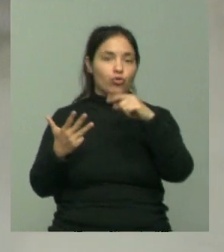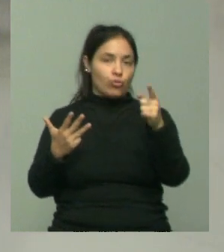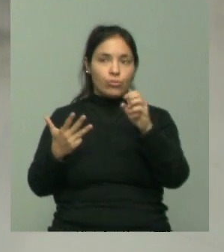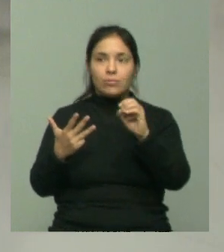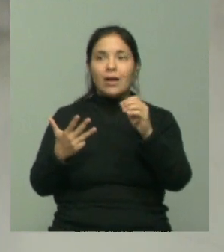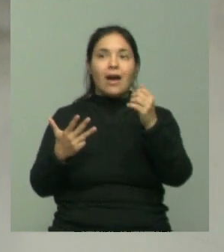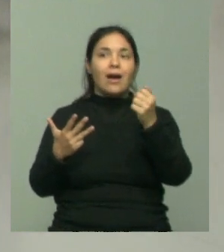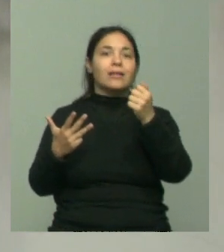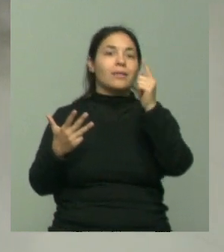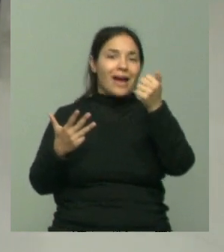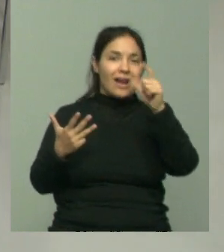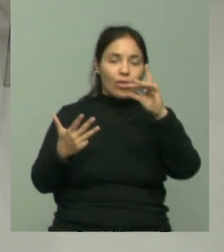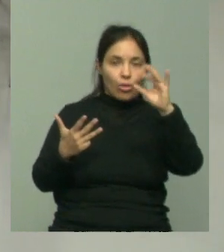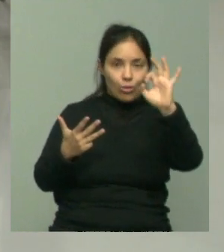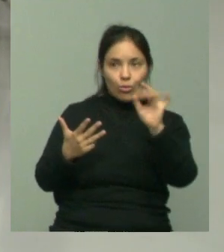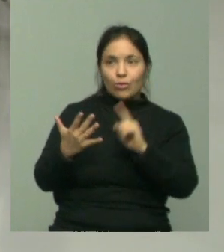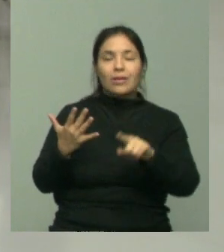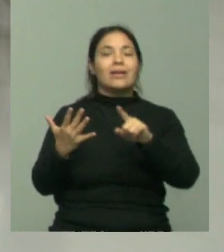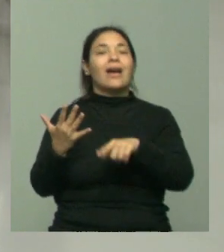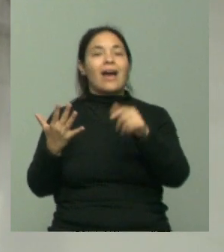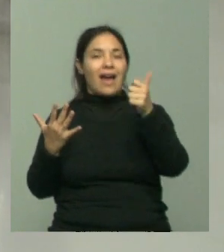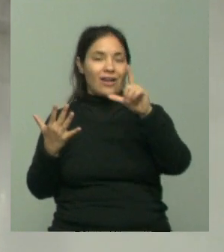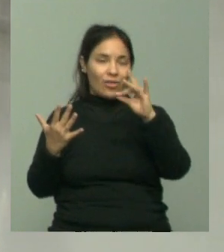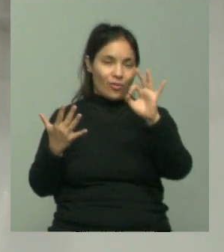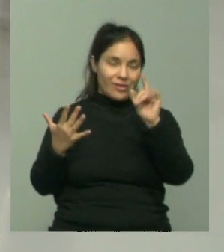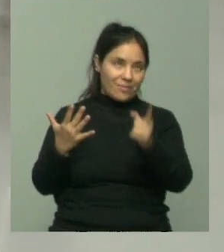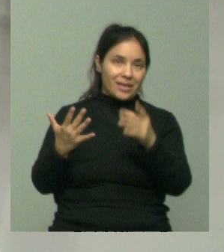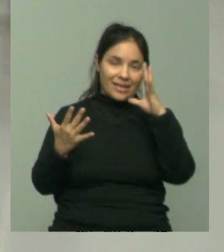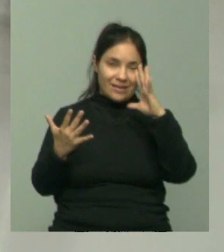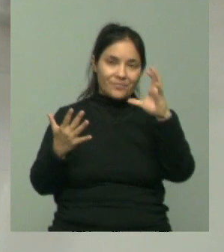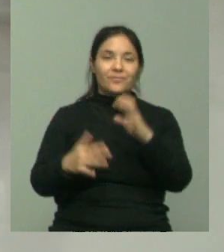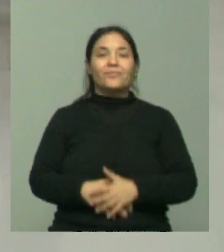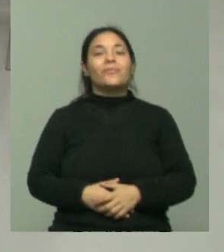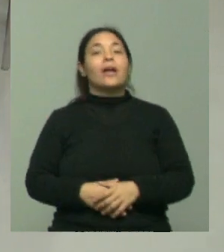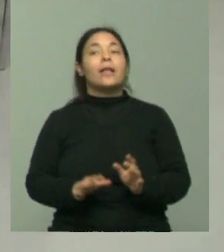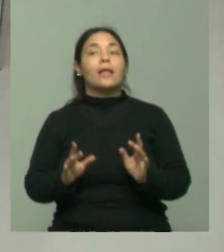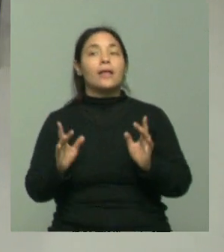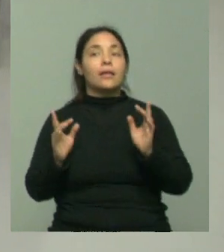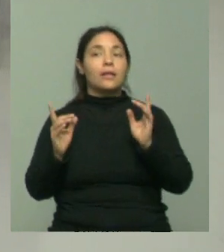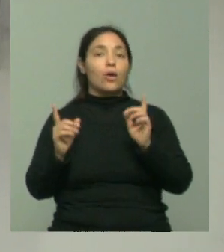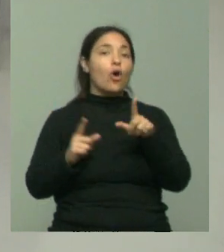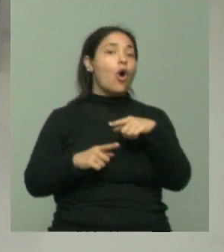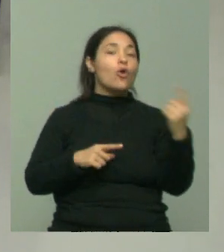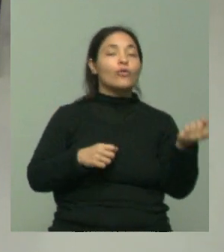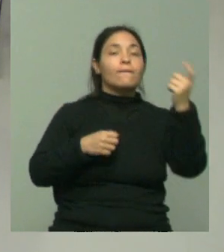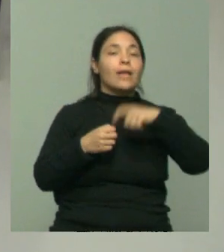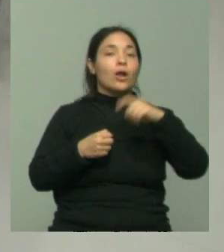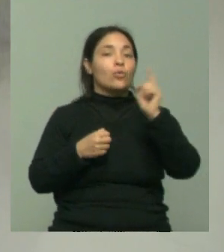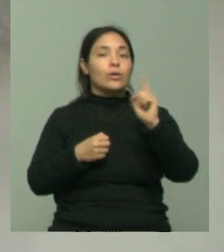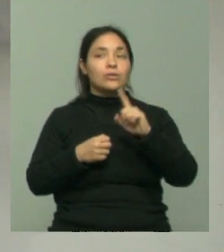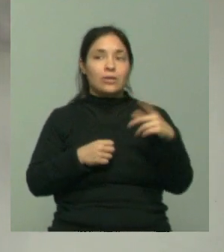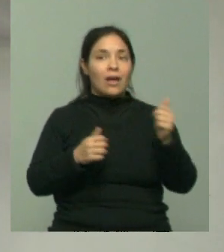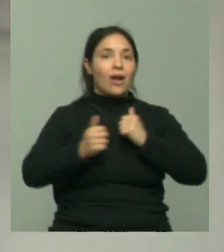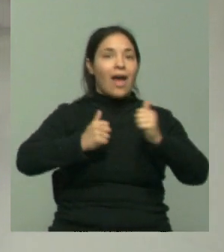Y Alma. Ah, claro, ahora hay un quinto, Alma. Y después están, que no son federados, pero viste, está de moda el